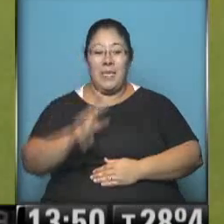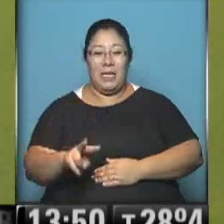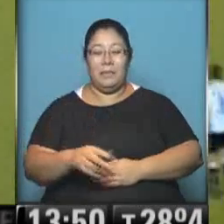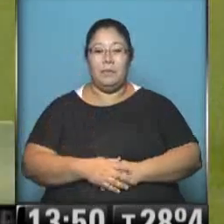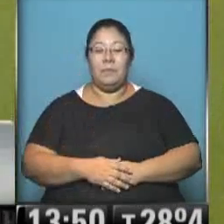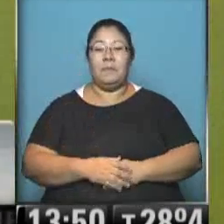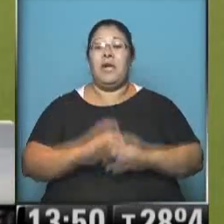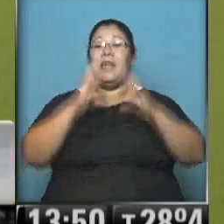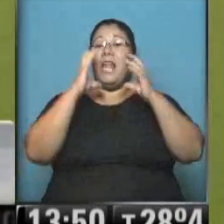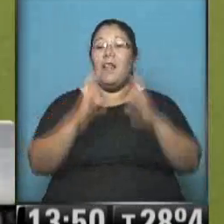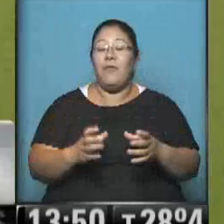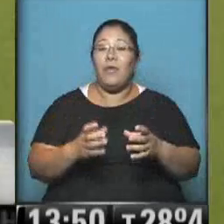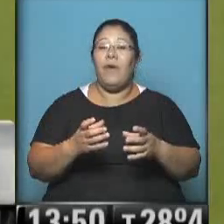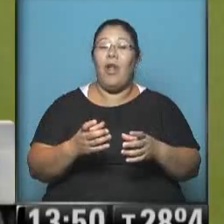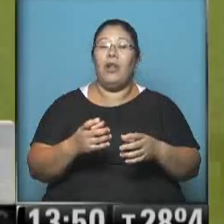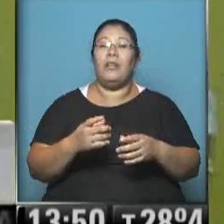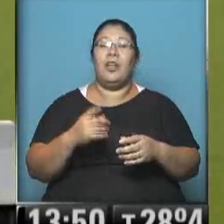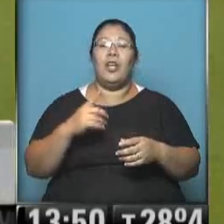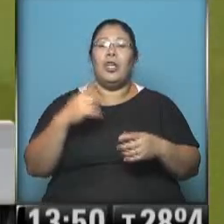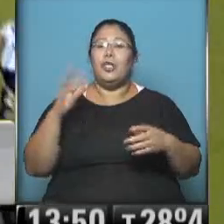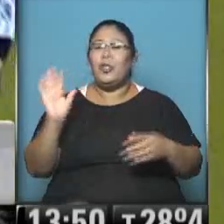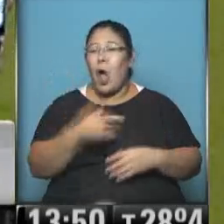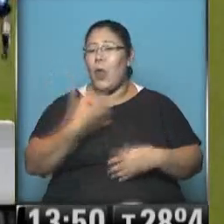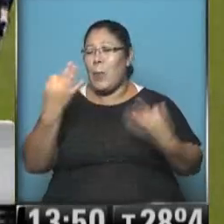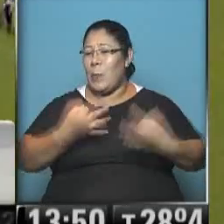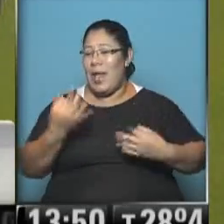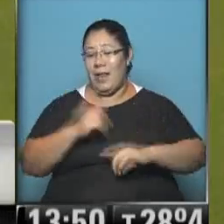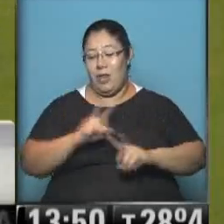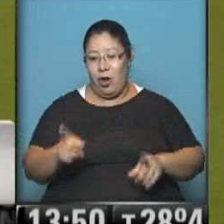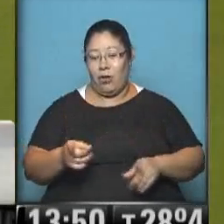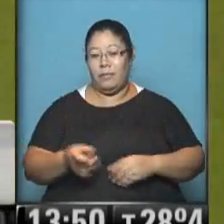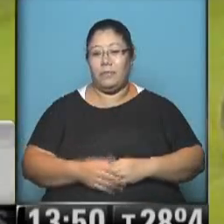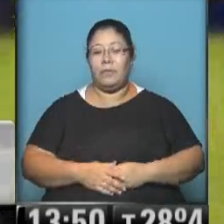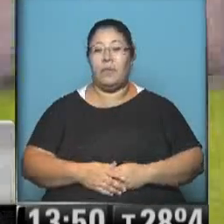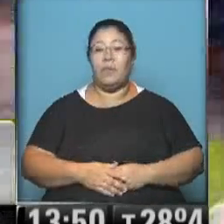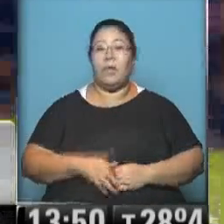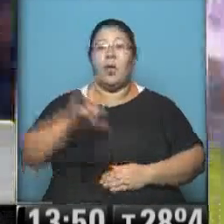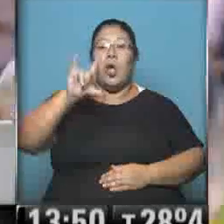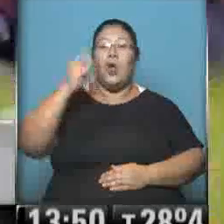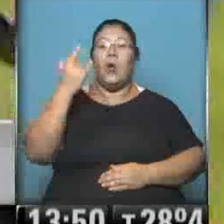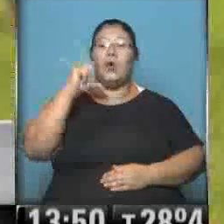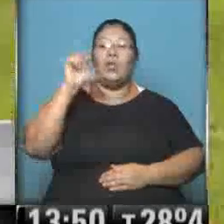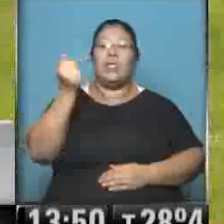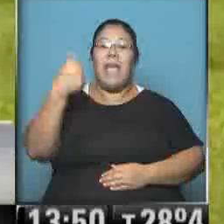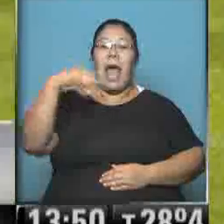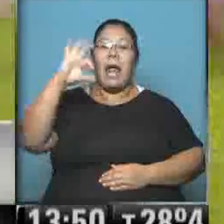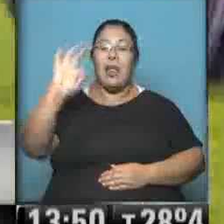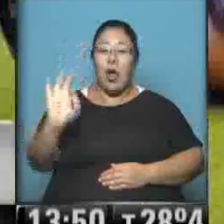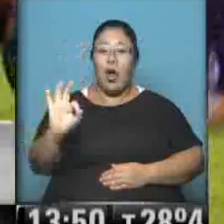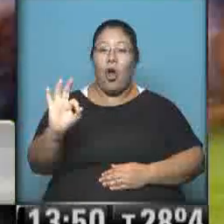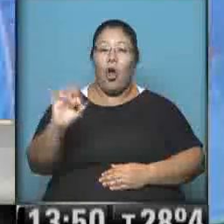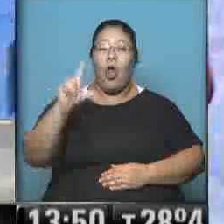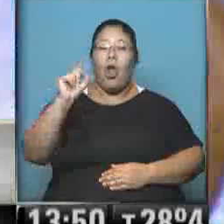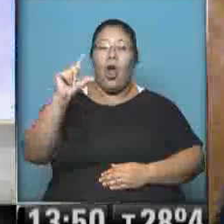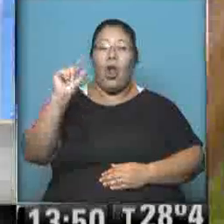en el fútbol no es todo color de rosas porque sucedía con esta acción de Luciano Lolo. Quedó alguien ahí. Mirá,